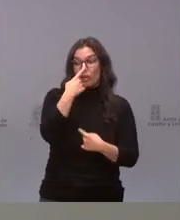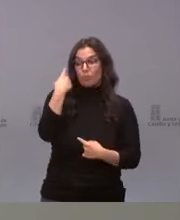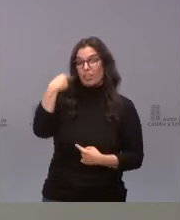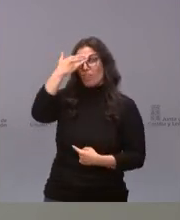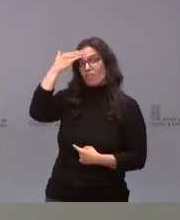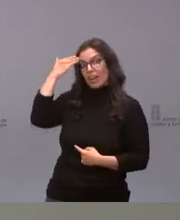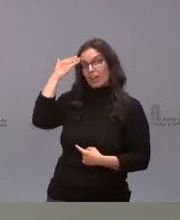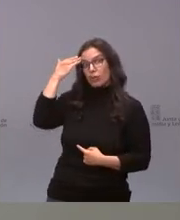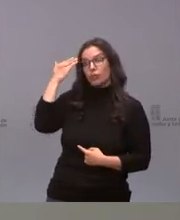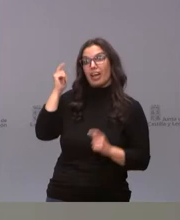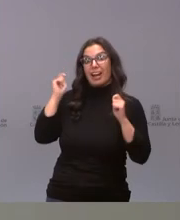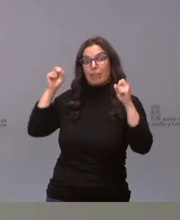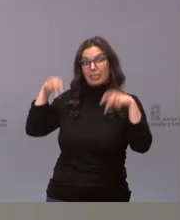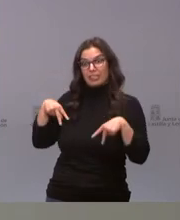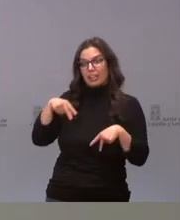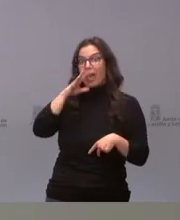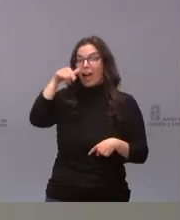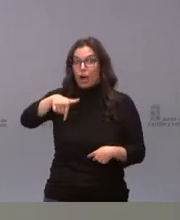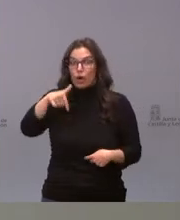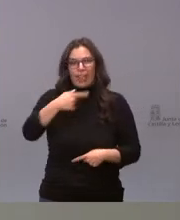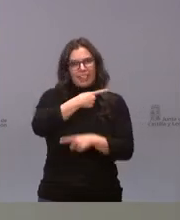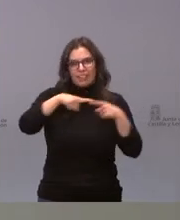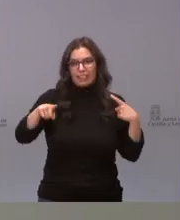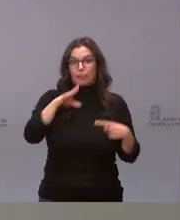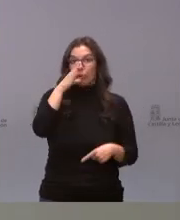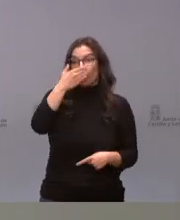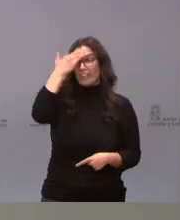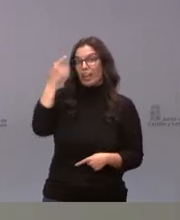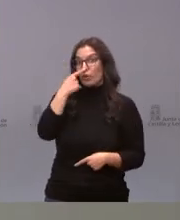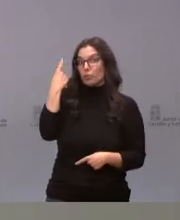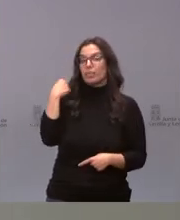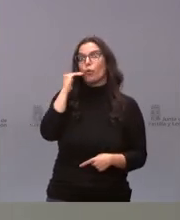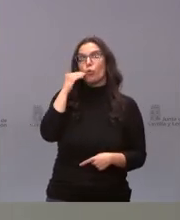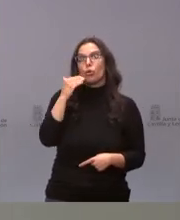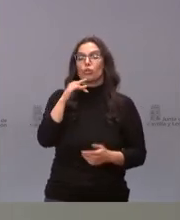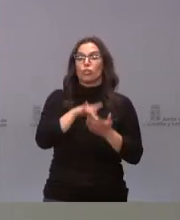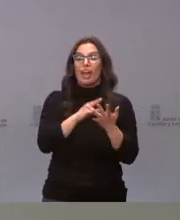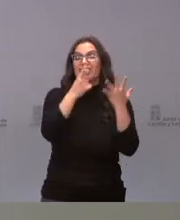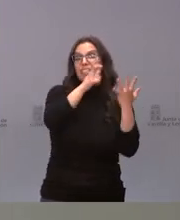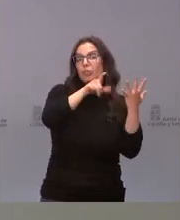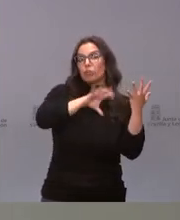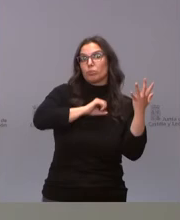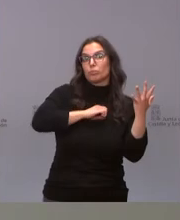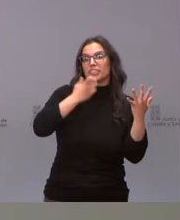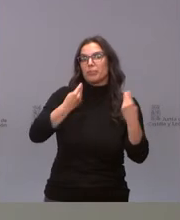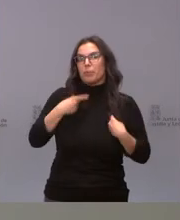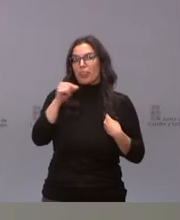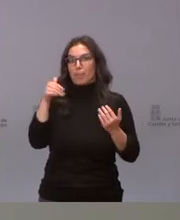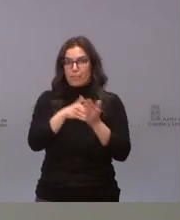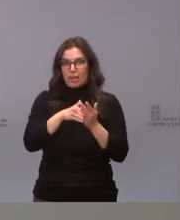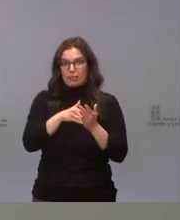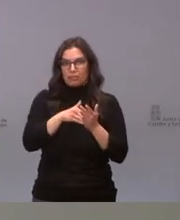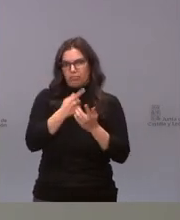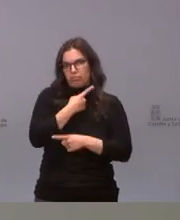había estado de alarma, porque en verano, en el mes de julio, teníamos 6 casos por 100.000 habitantes. Y apenas